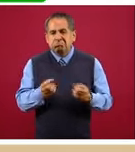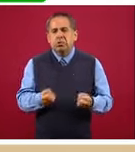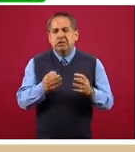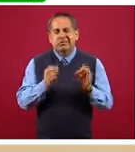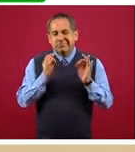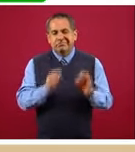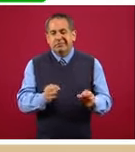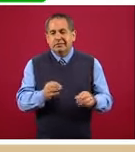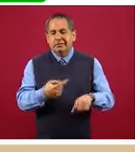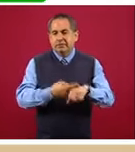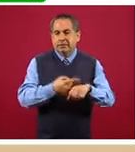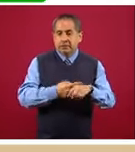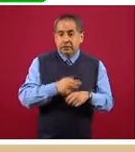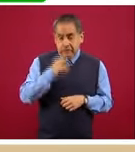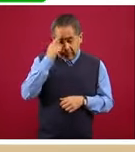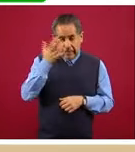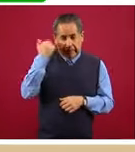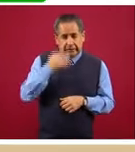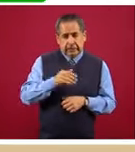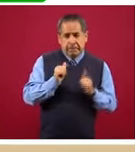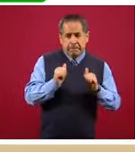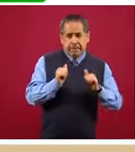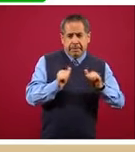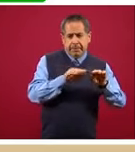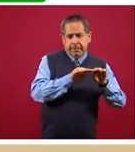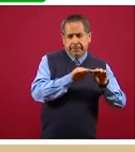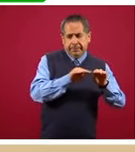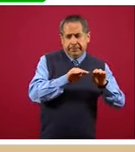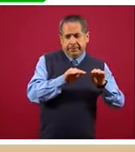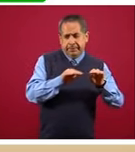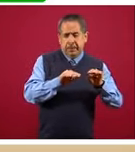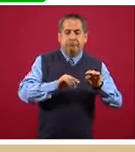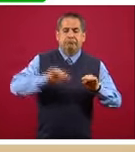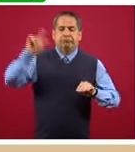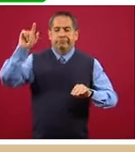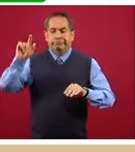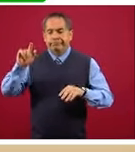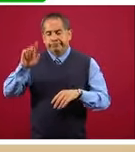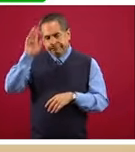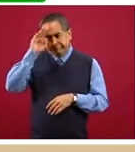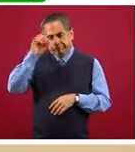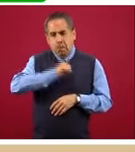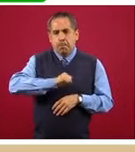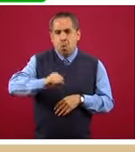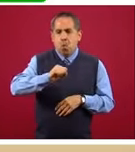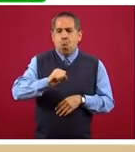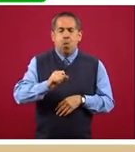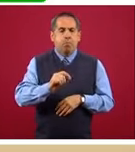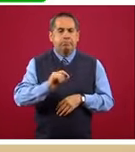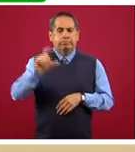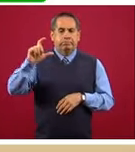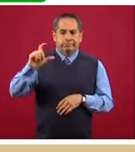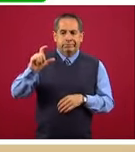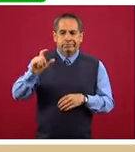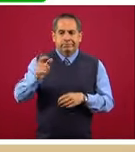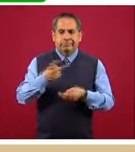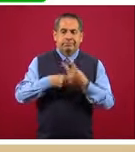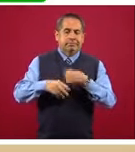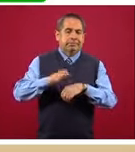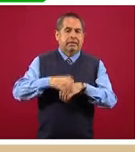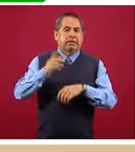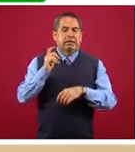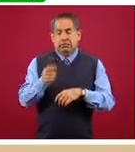grafica claramente esta meseta que habían alcanzado de la semana 22 a la 25, pero ya en la semana 26 hay un